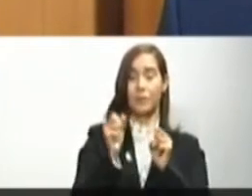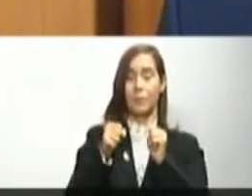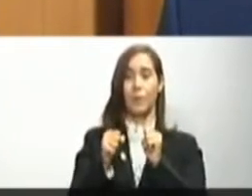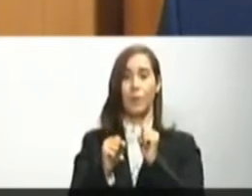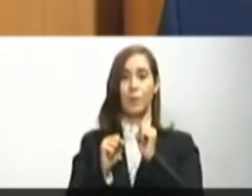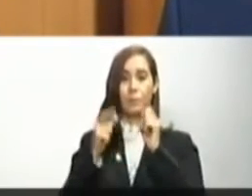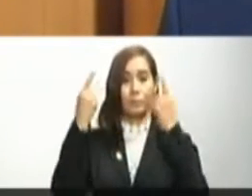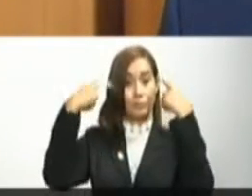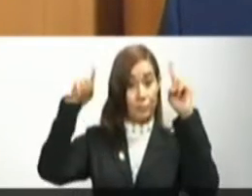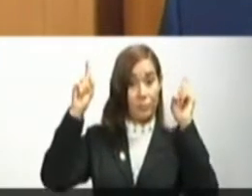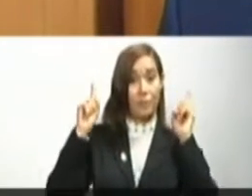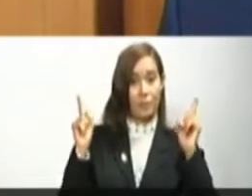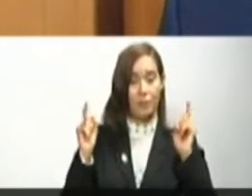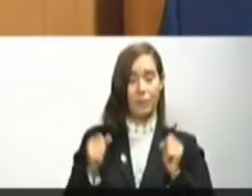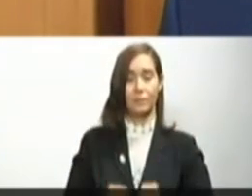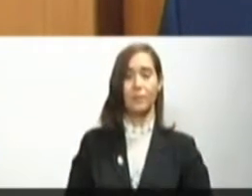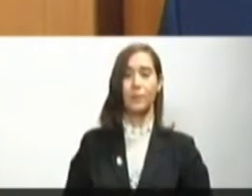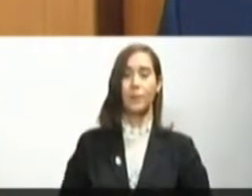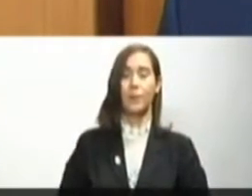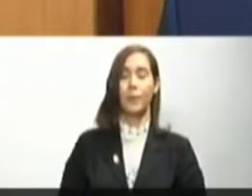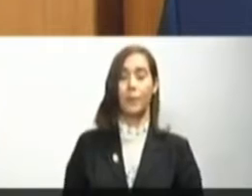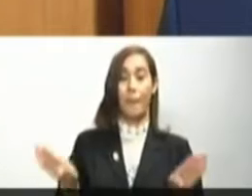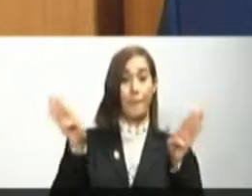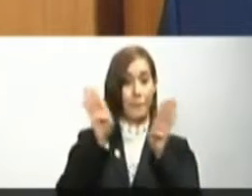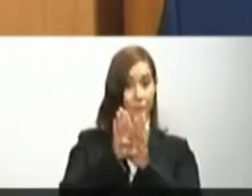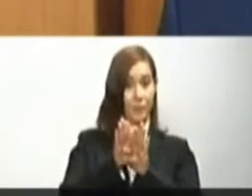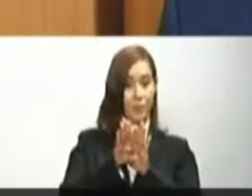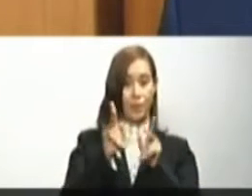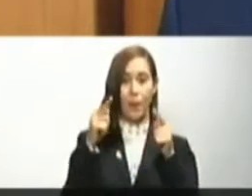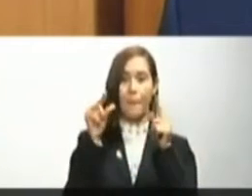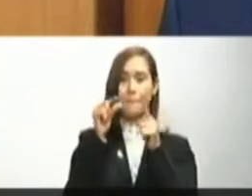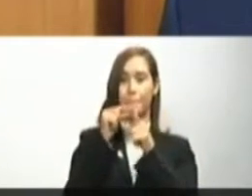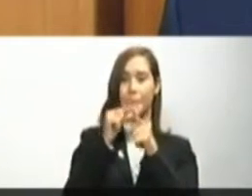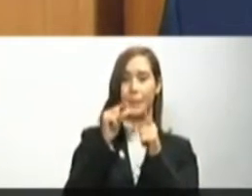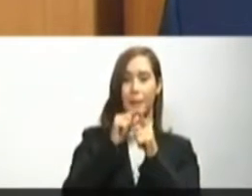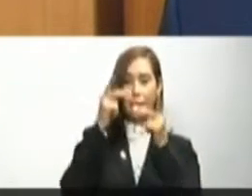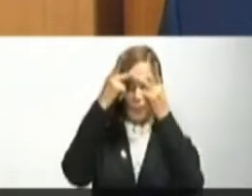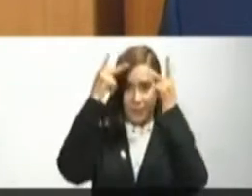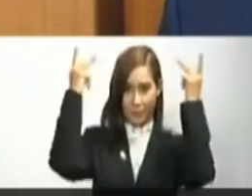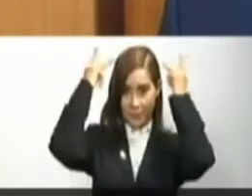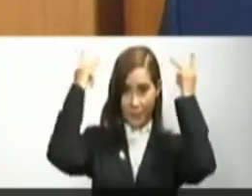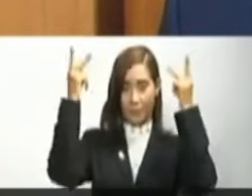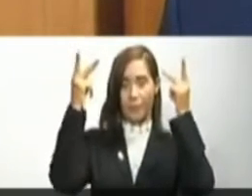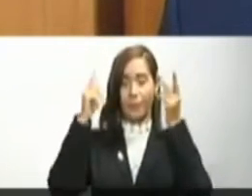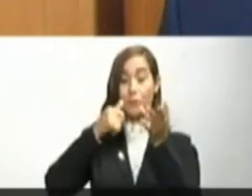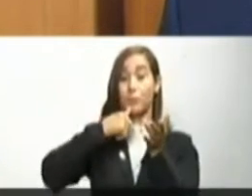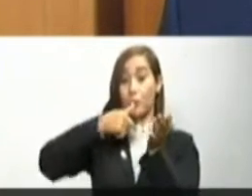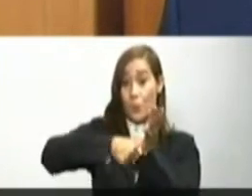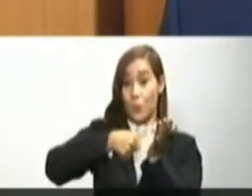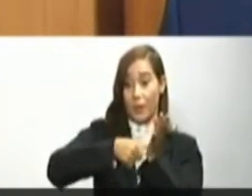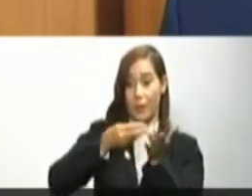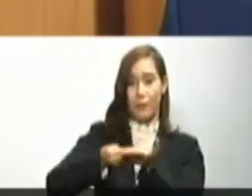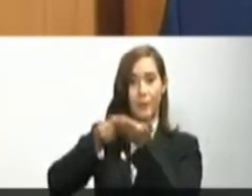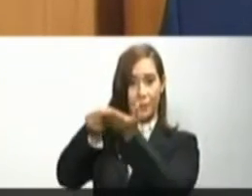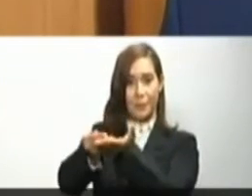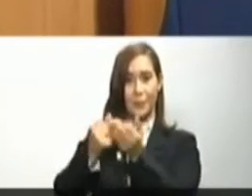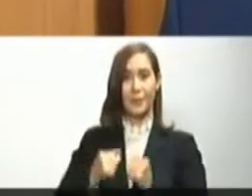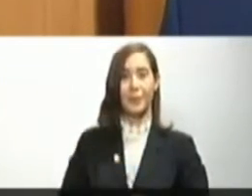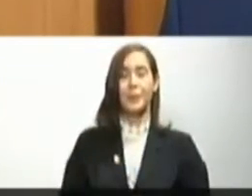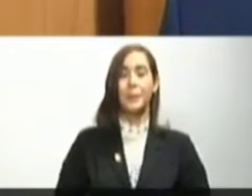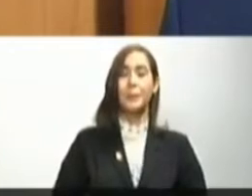mejores posibilidades de recuperación. Cierro la cita del Papa Francisco en una carta enviada allá a la cumbre